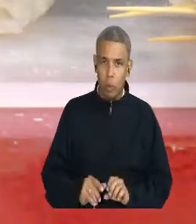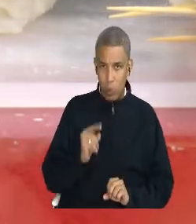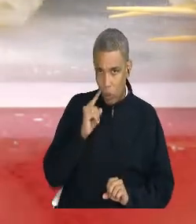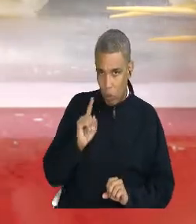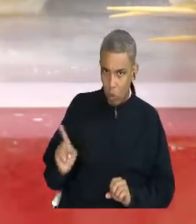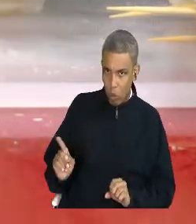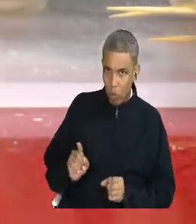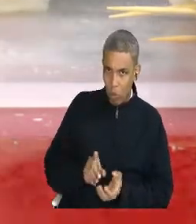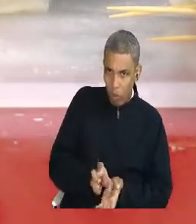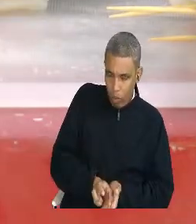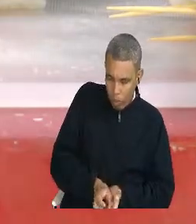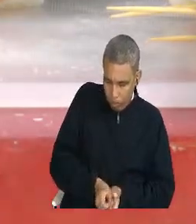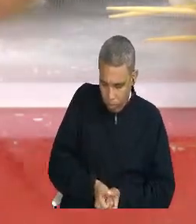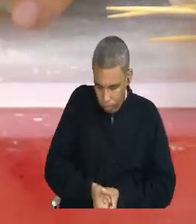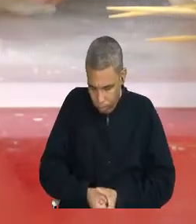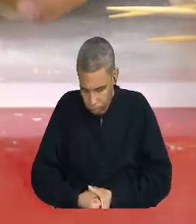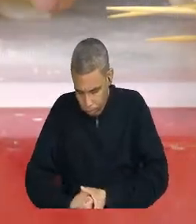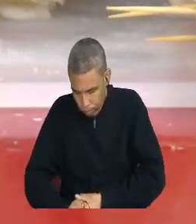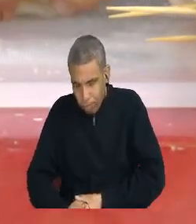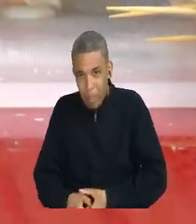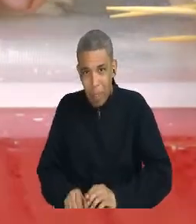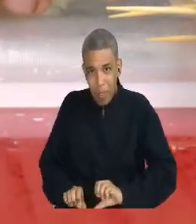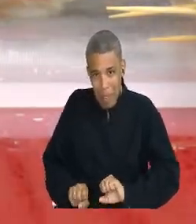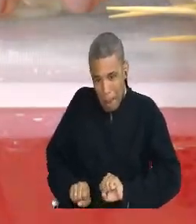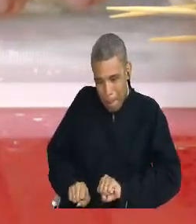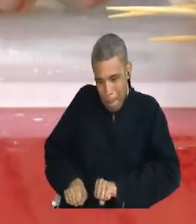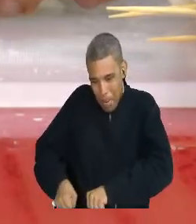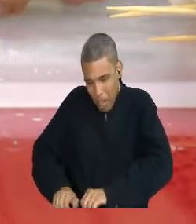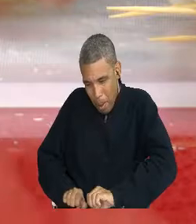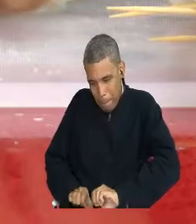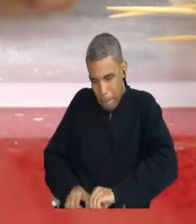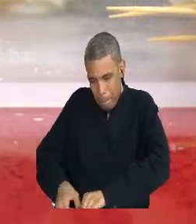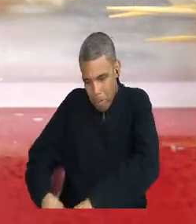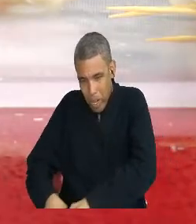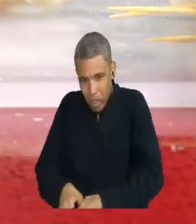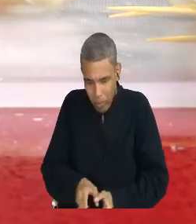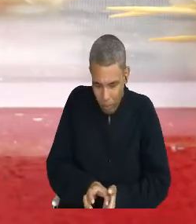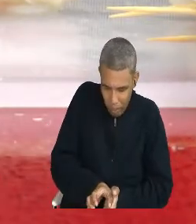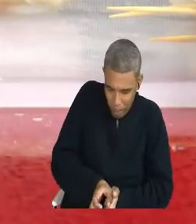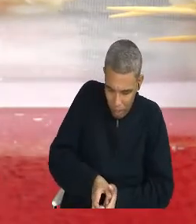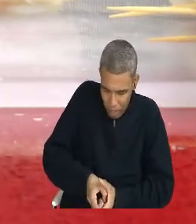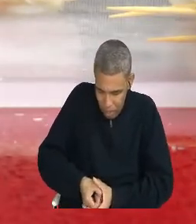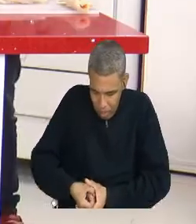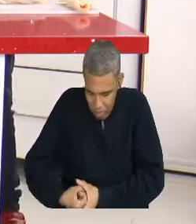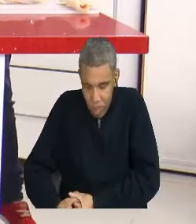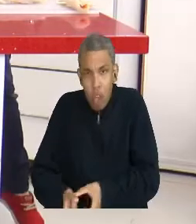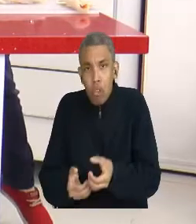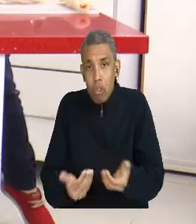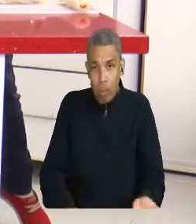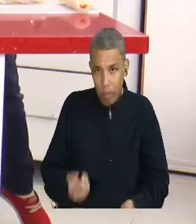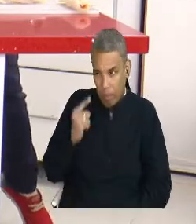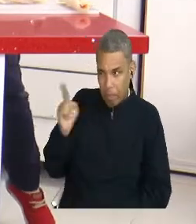O sea, aquí ya ustedes entran es a apretar solamente, creo que en otras ocasiones mucho, ¿me regalas palillos,